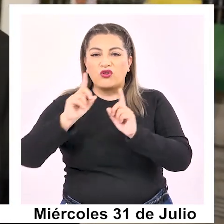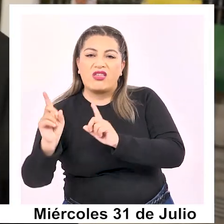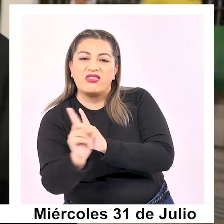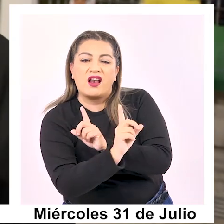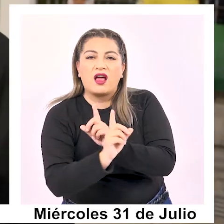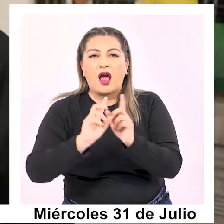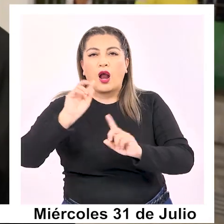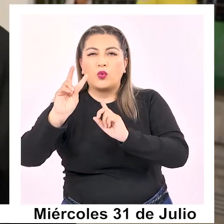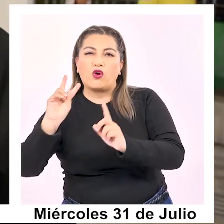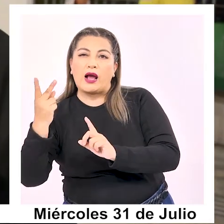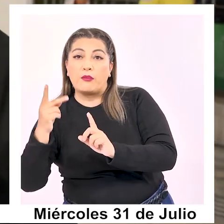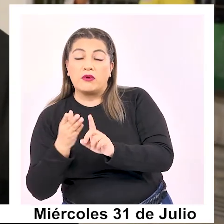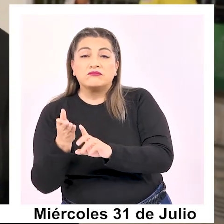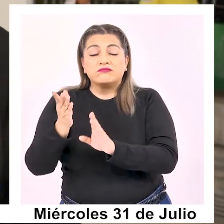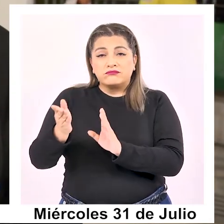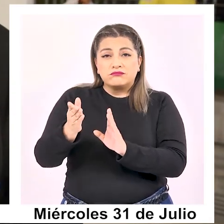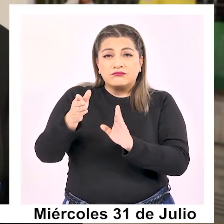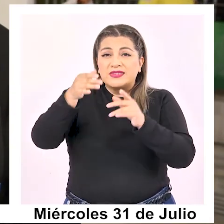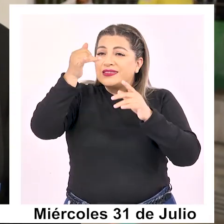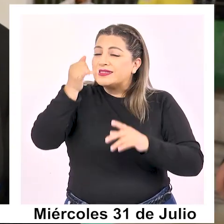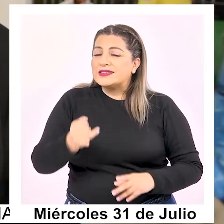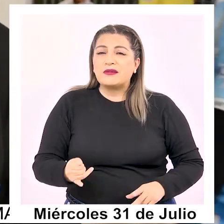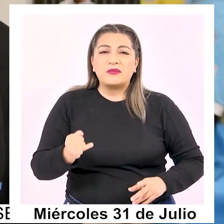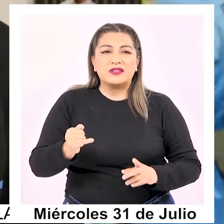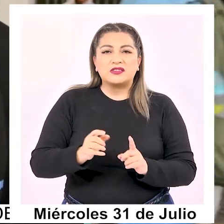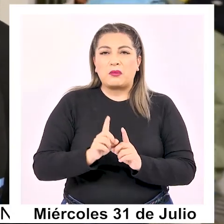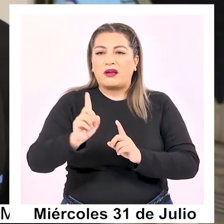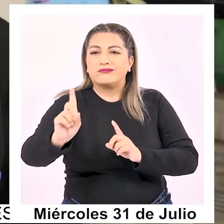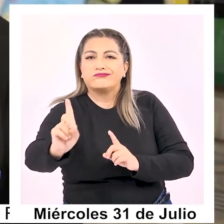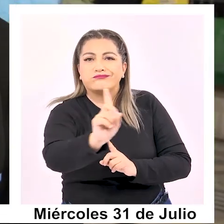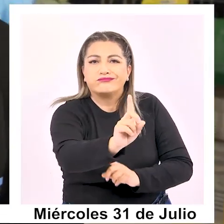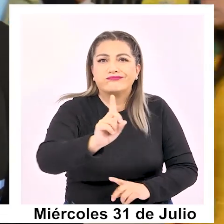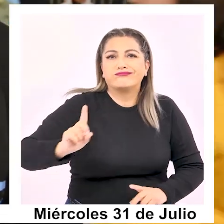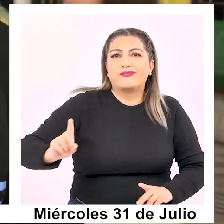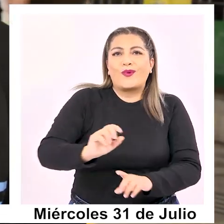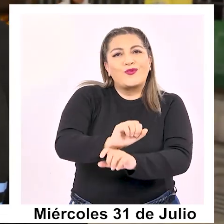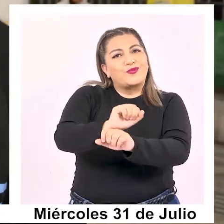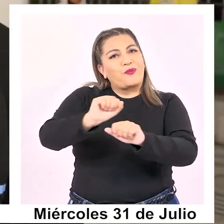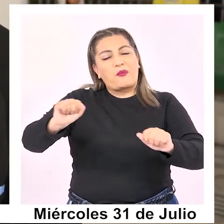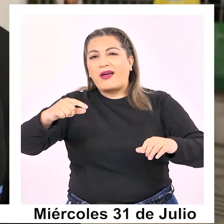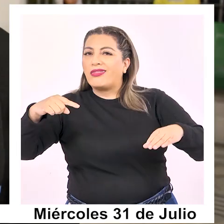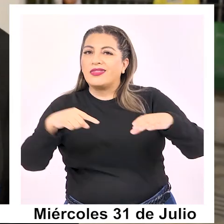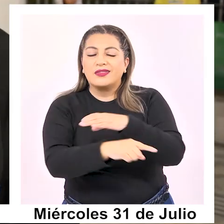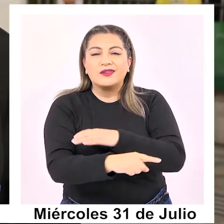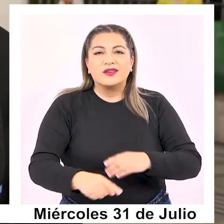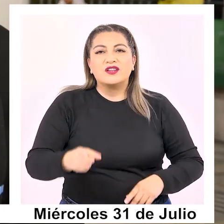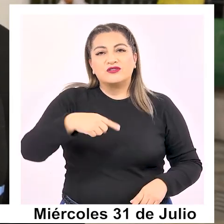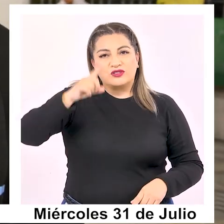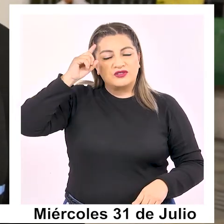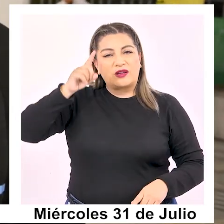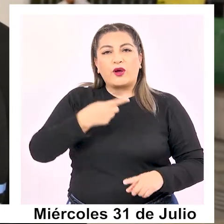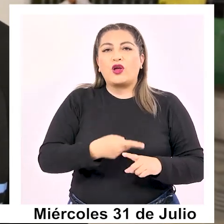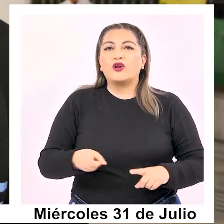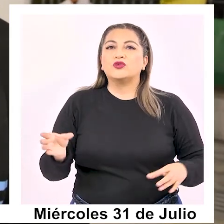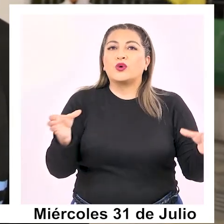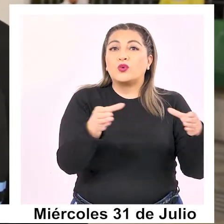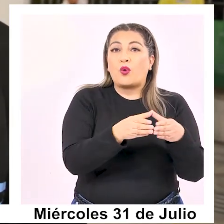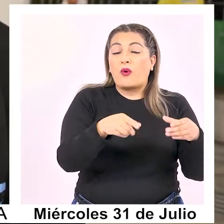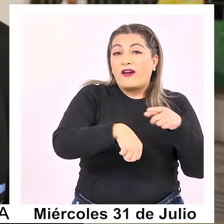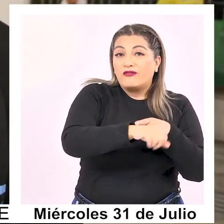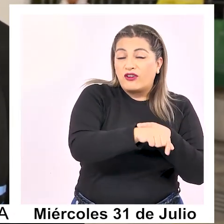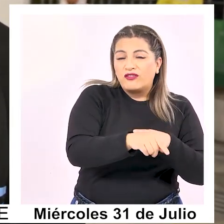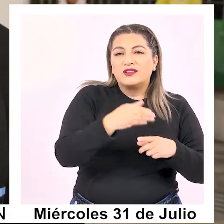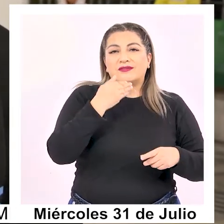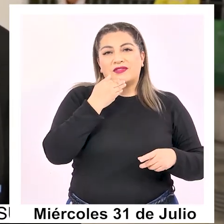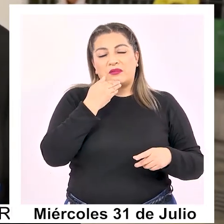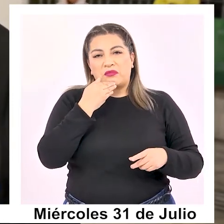hizo los cambios necesarios siempre se buscó por la orilla, centro, todo pero no se pudo, sabíamos que el rival igual se dedicó a hacer tiempo bueno